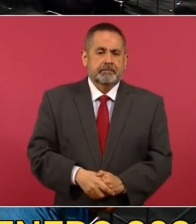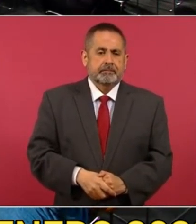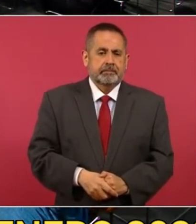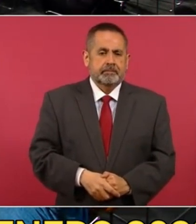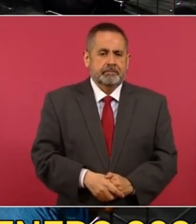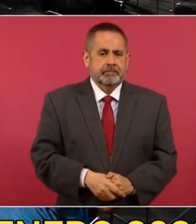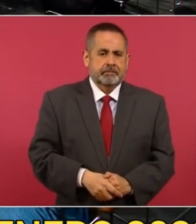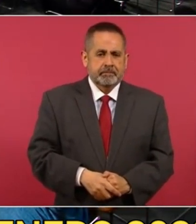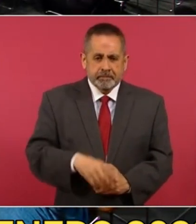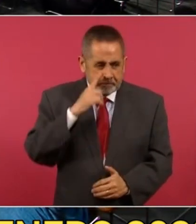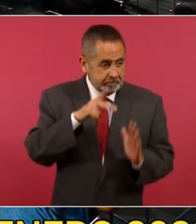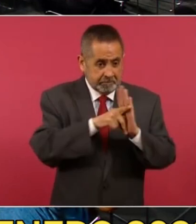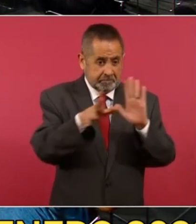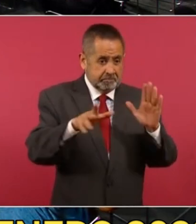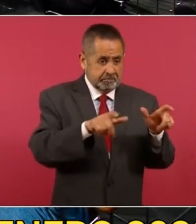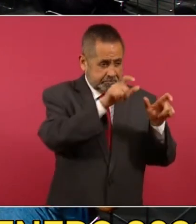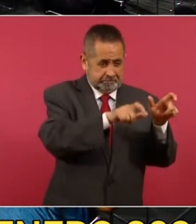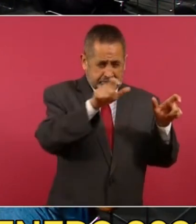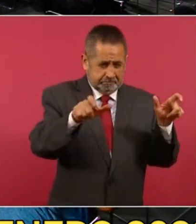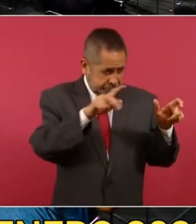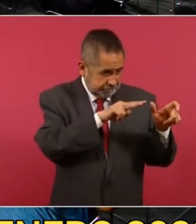A ver si está en las 8.